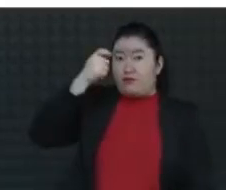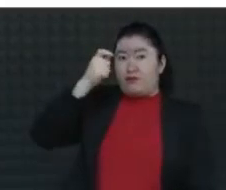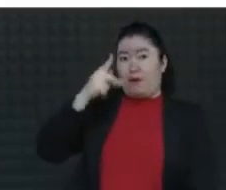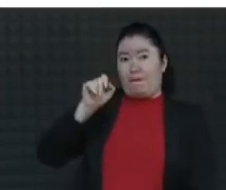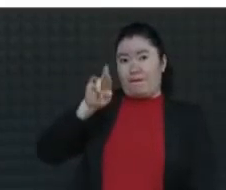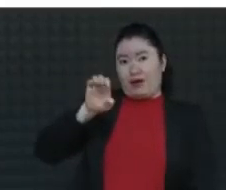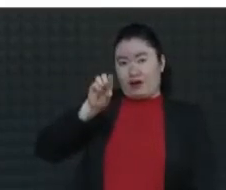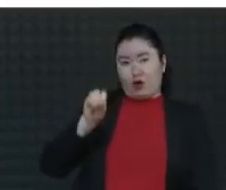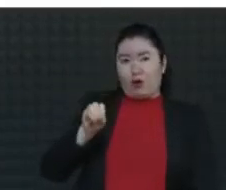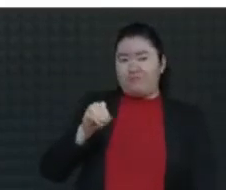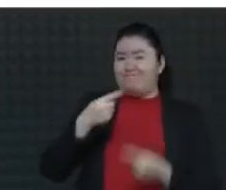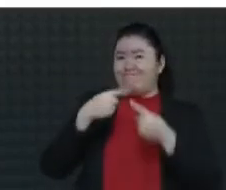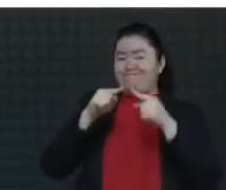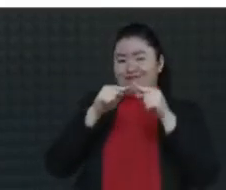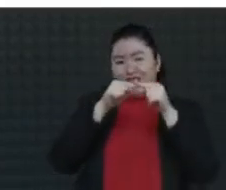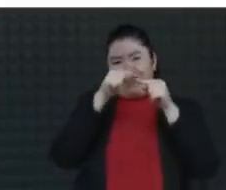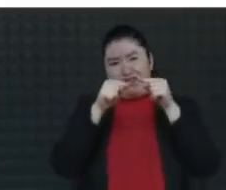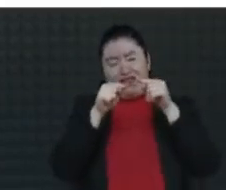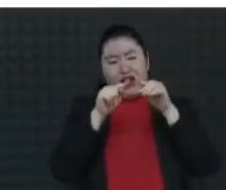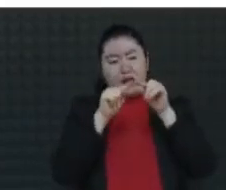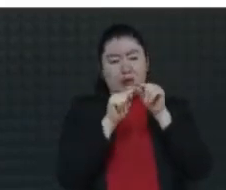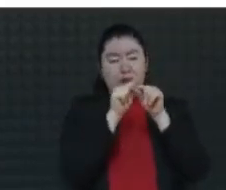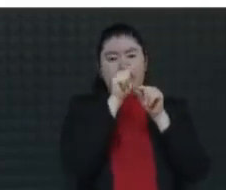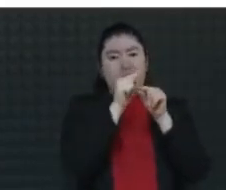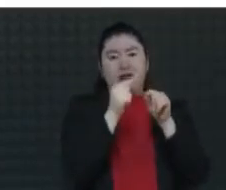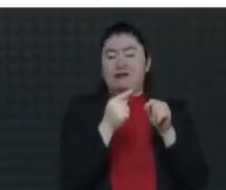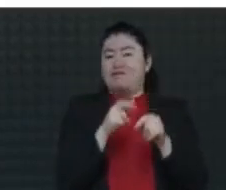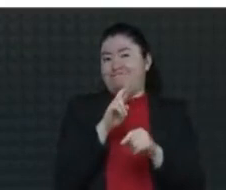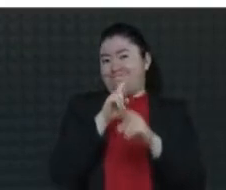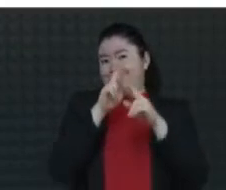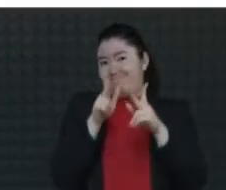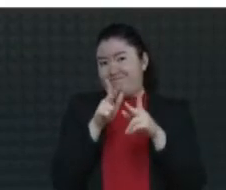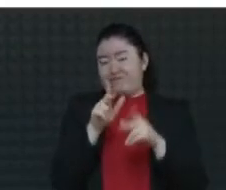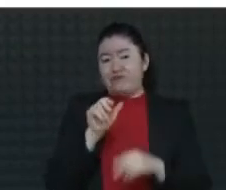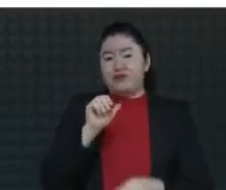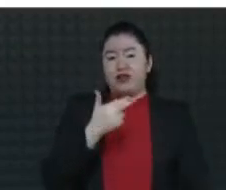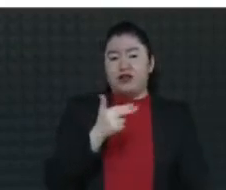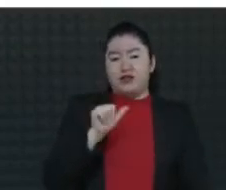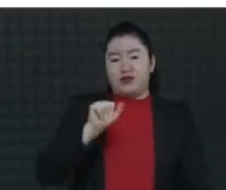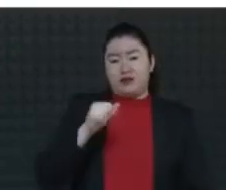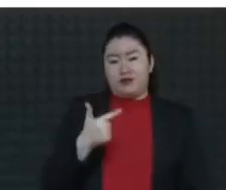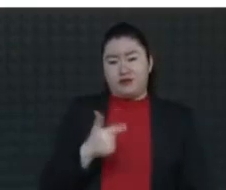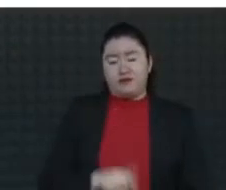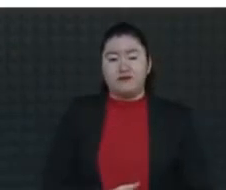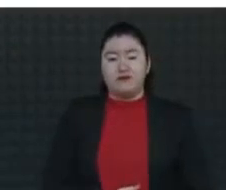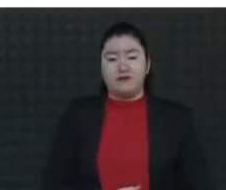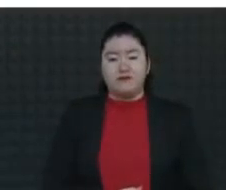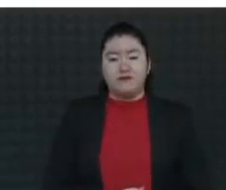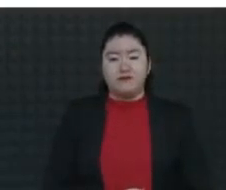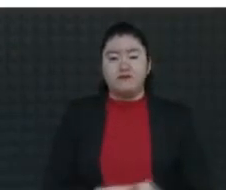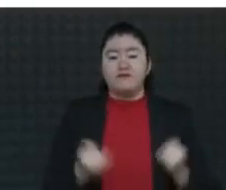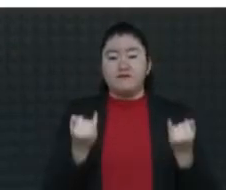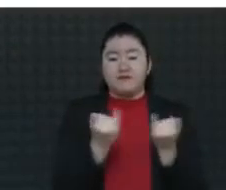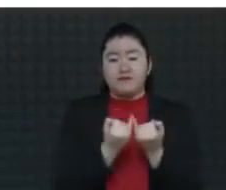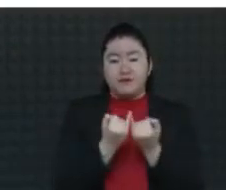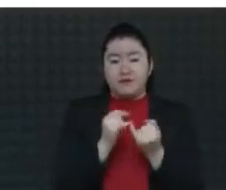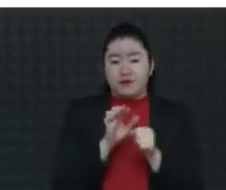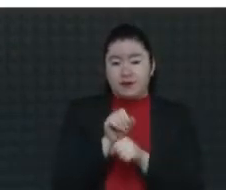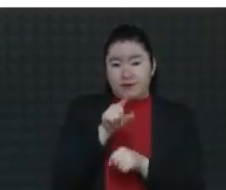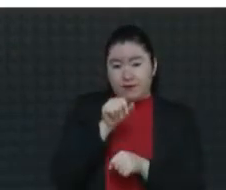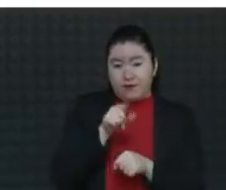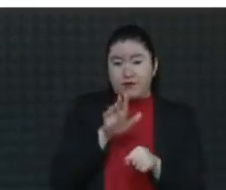T6 mostraron diversas grietas que atravesaron el alma, HAZ, y metal de pernos y son